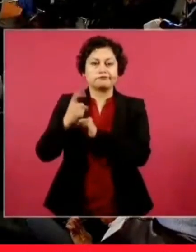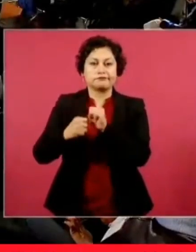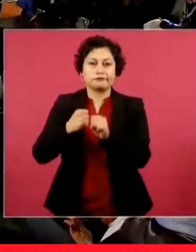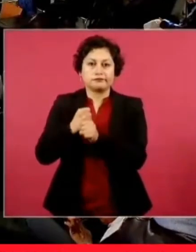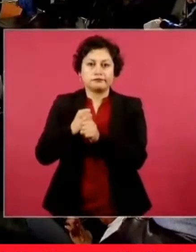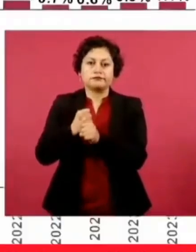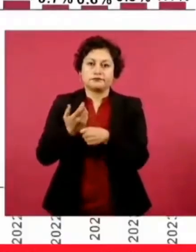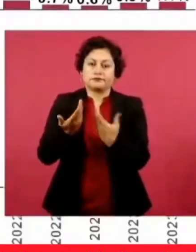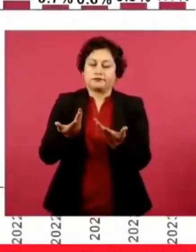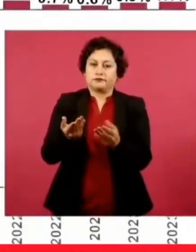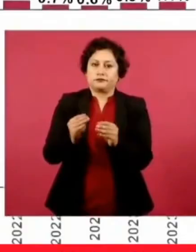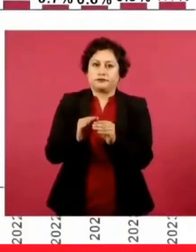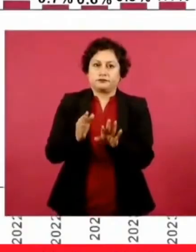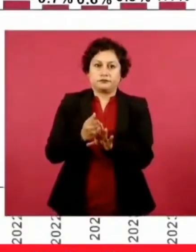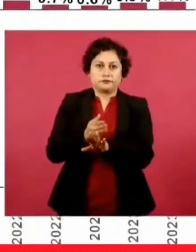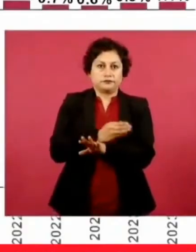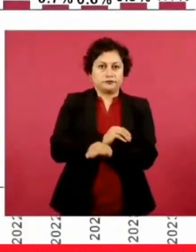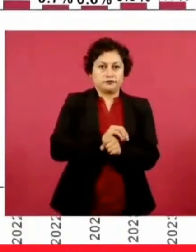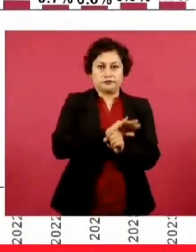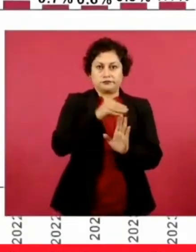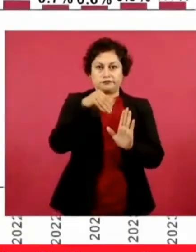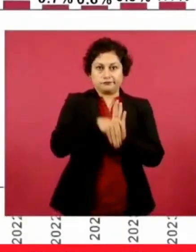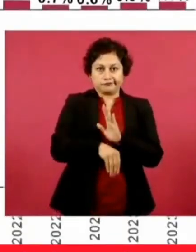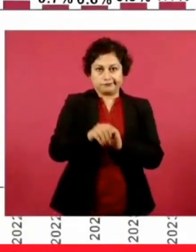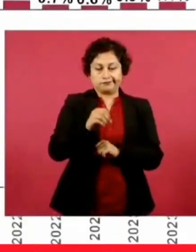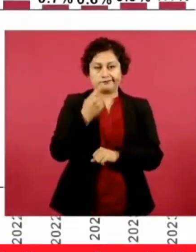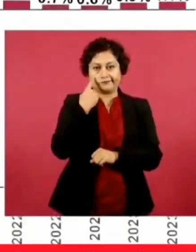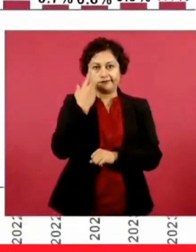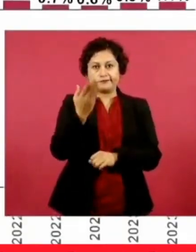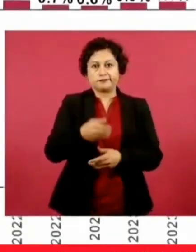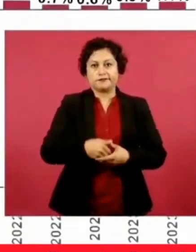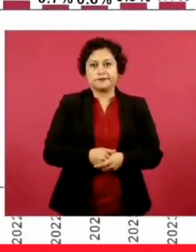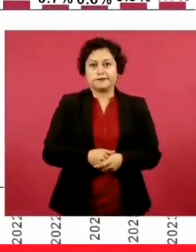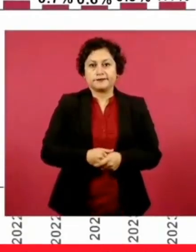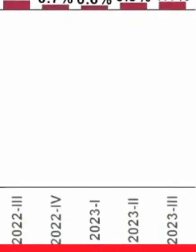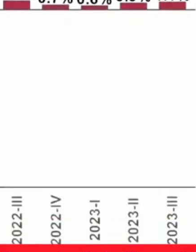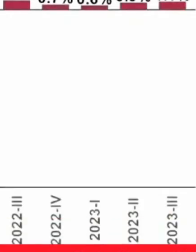hasta 19% por la pandemia.